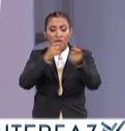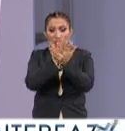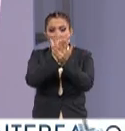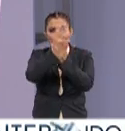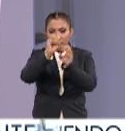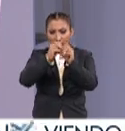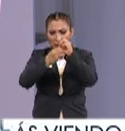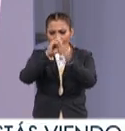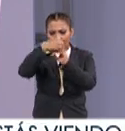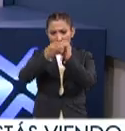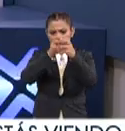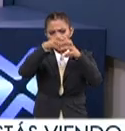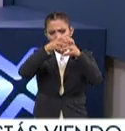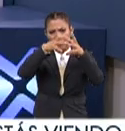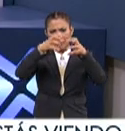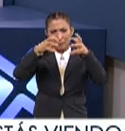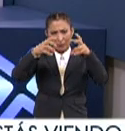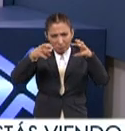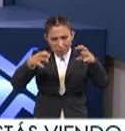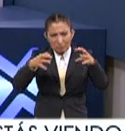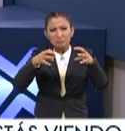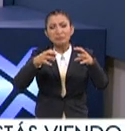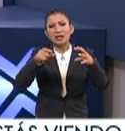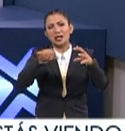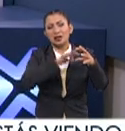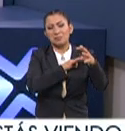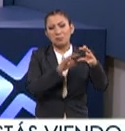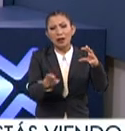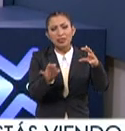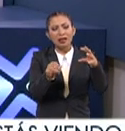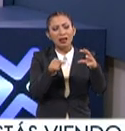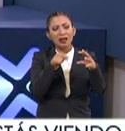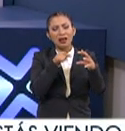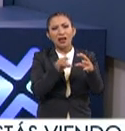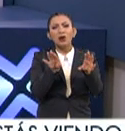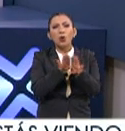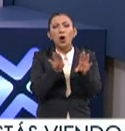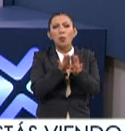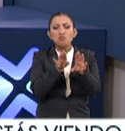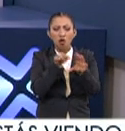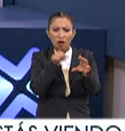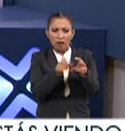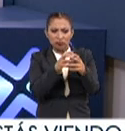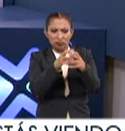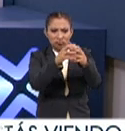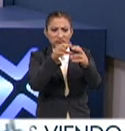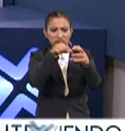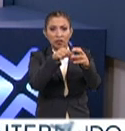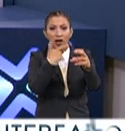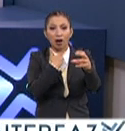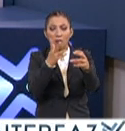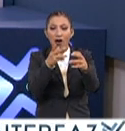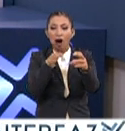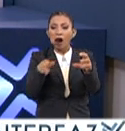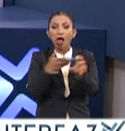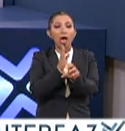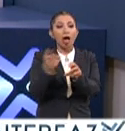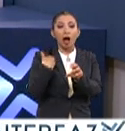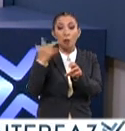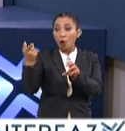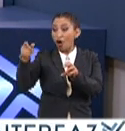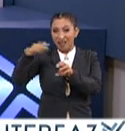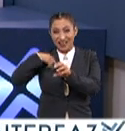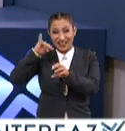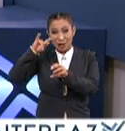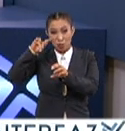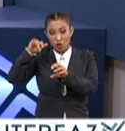control, que puedan adquirir mecanismos que les permite evadir la respuesta